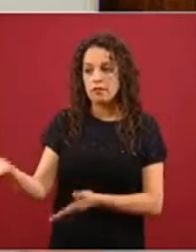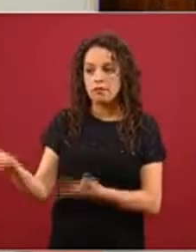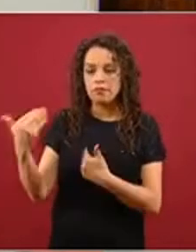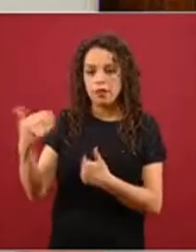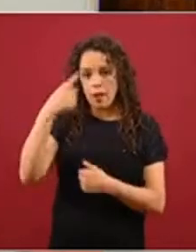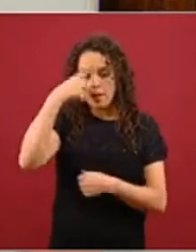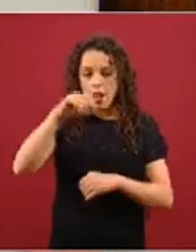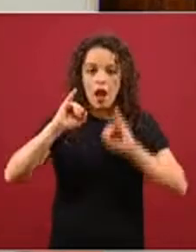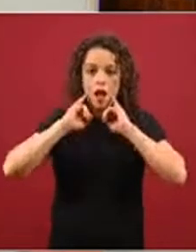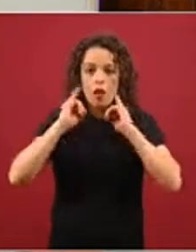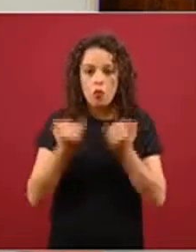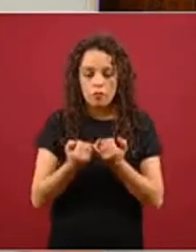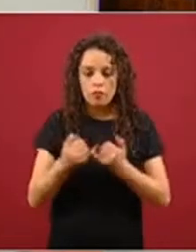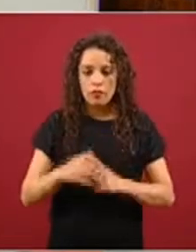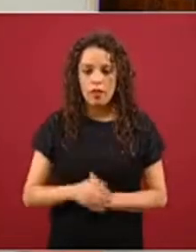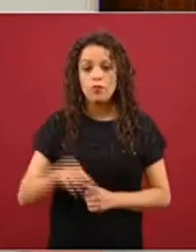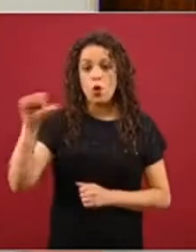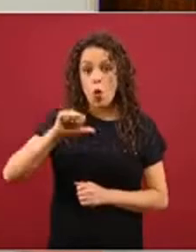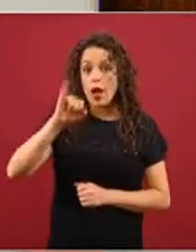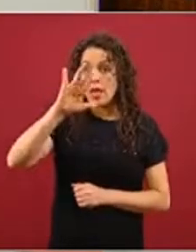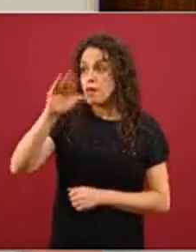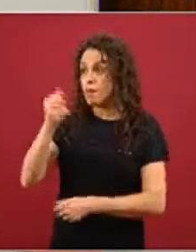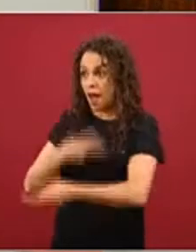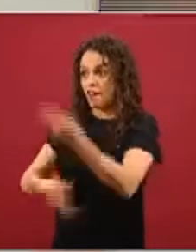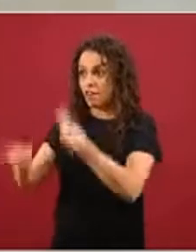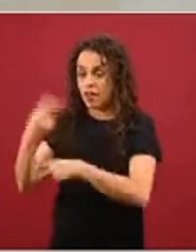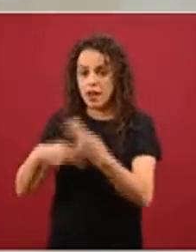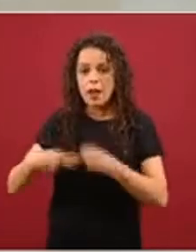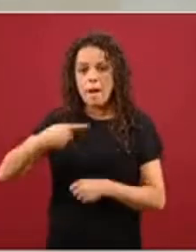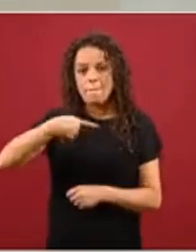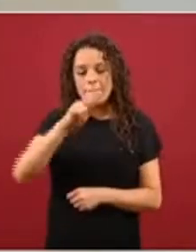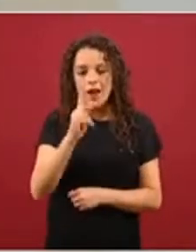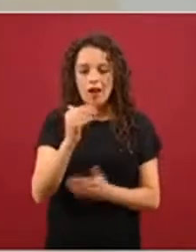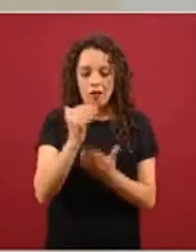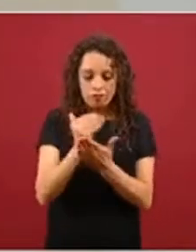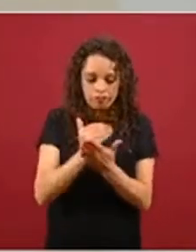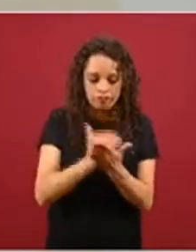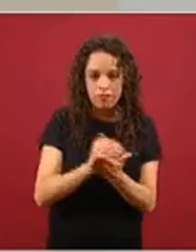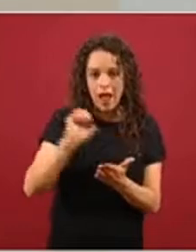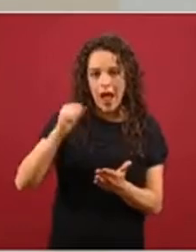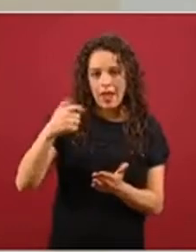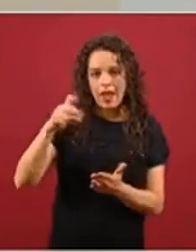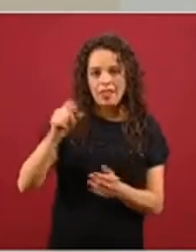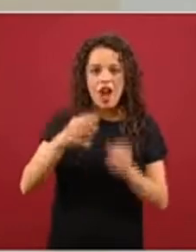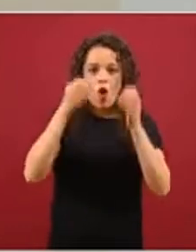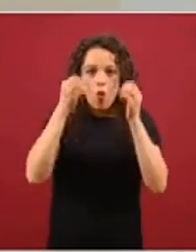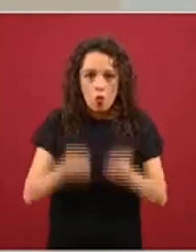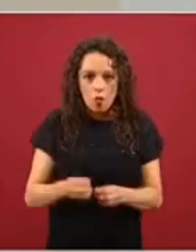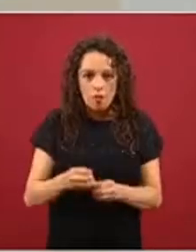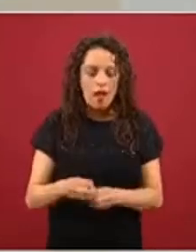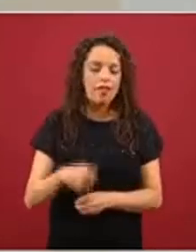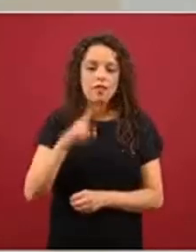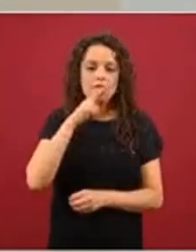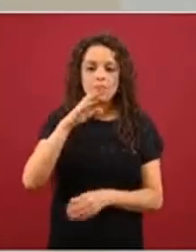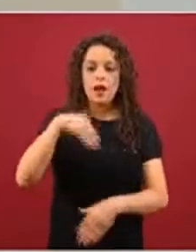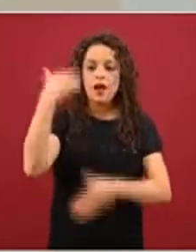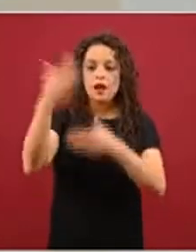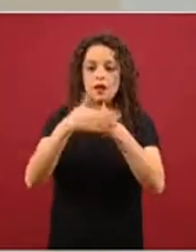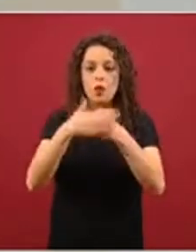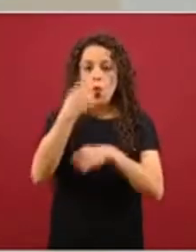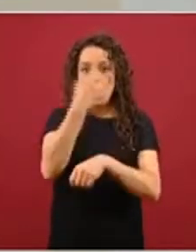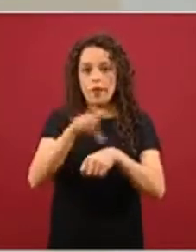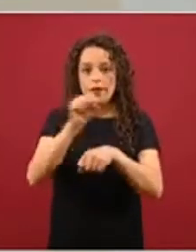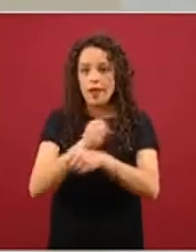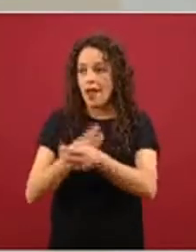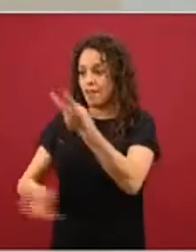está contemplada su participación, pero consideramos que la agenda iba a estar muy apretada, queremos dar todo el espacio y la siguiente semana va a